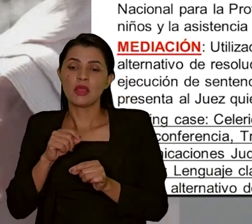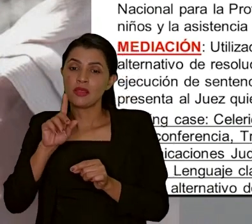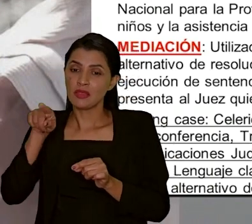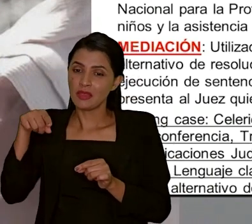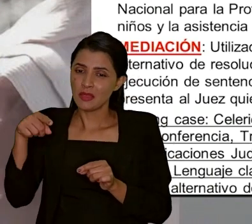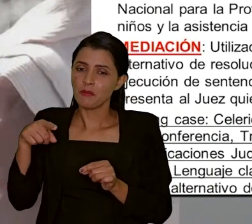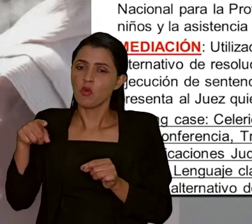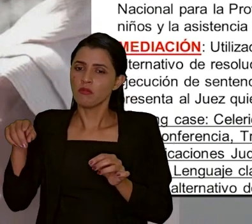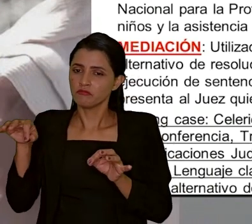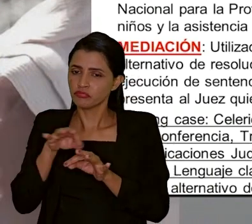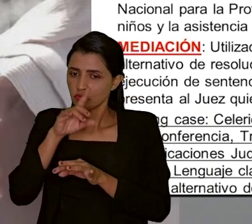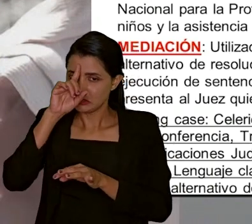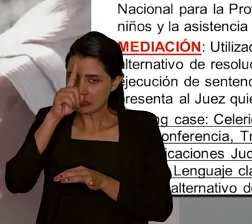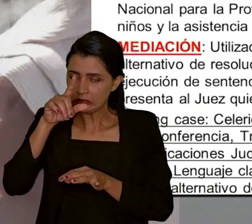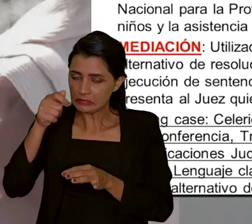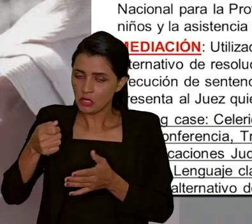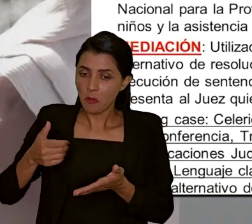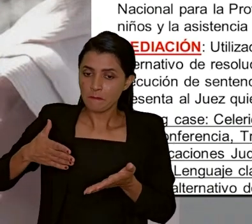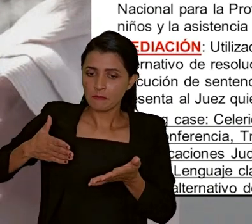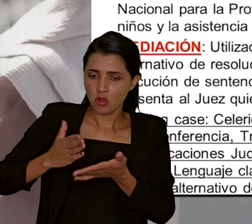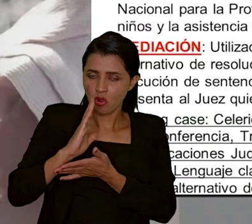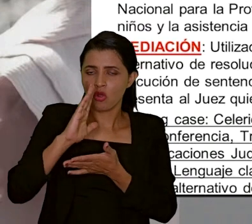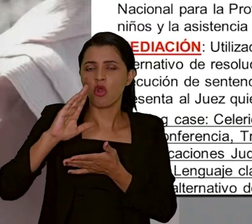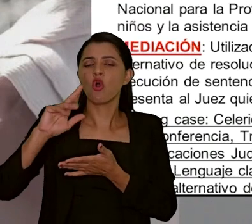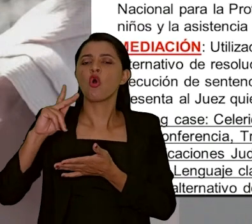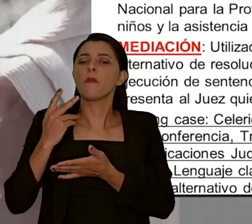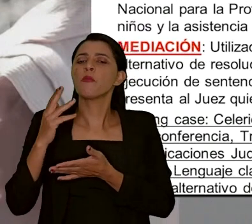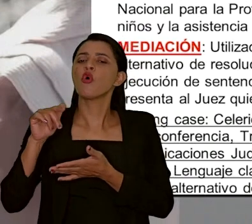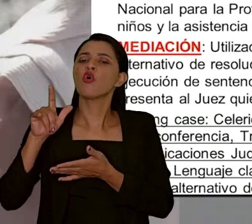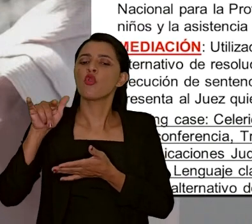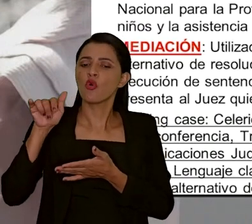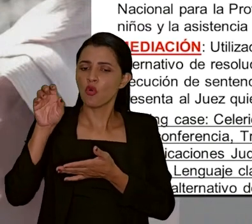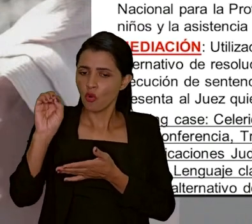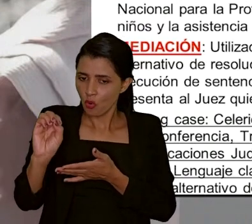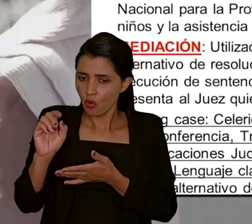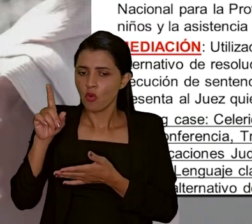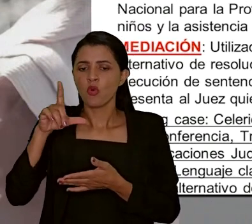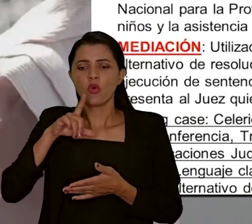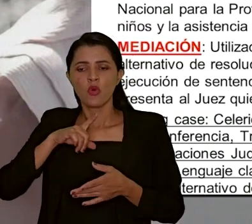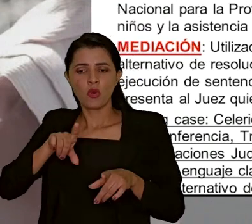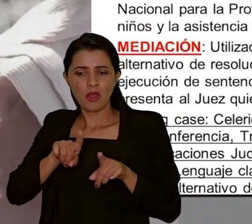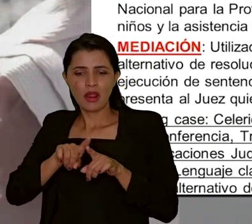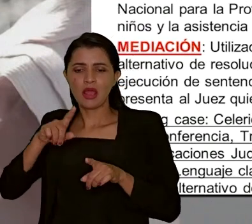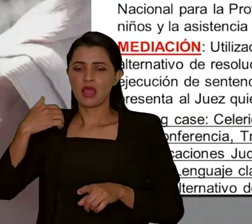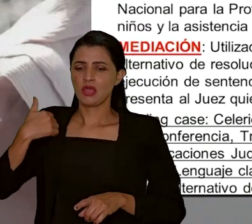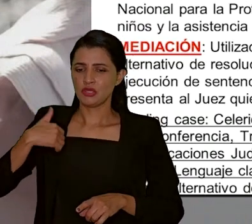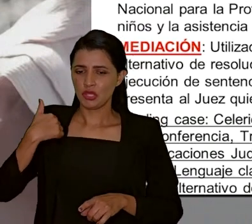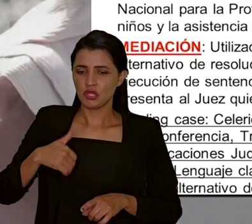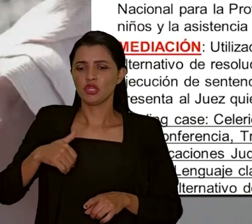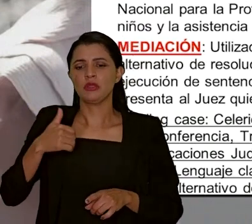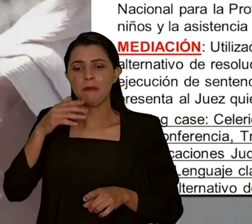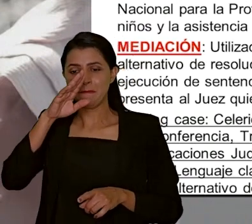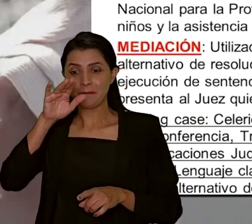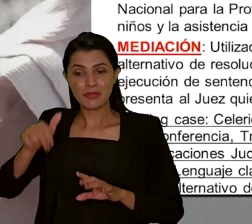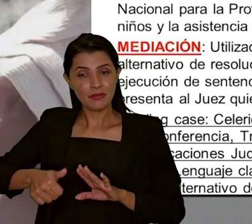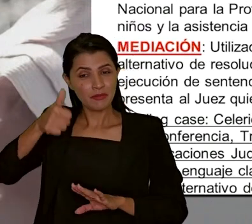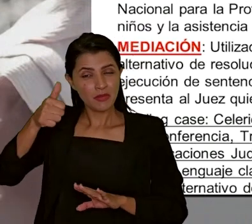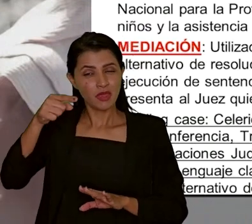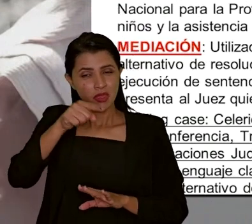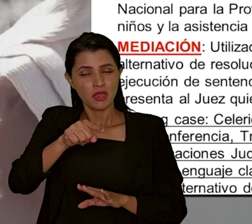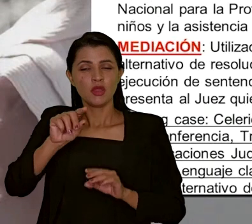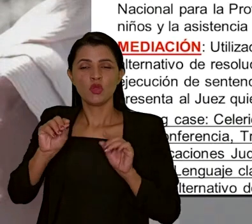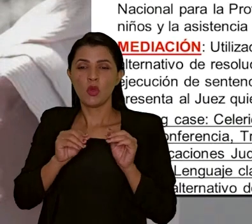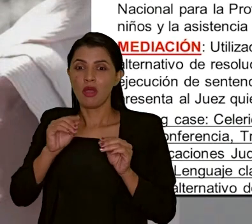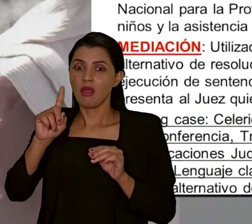acuerdo. Nosotros en Argentina estamos trabajando sostenidamente en mediación porque hemos visto la importancia